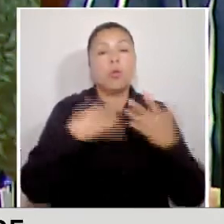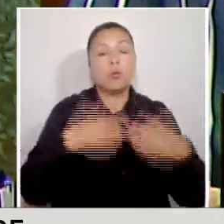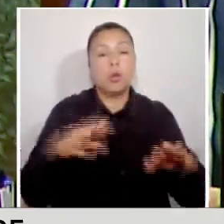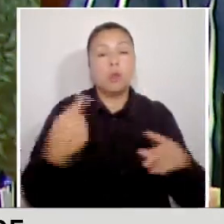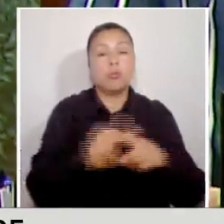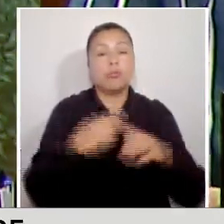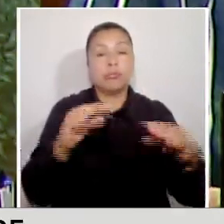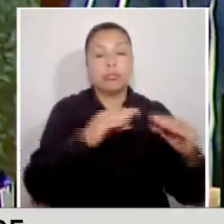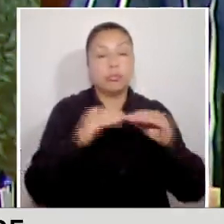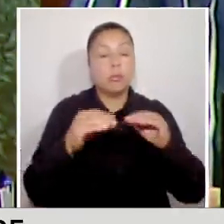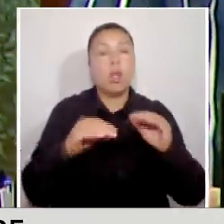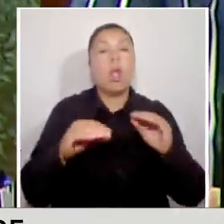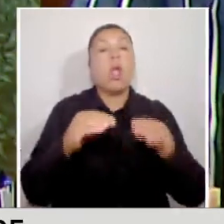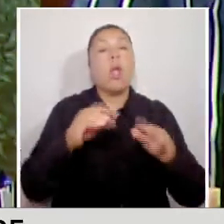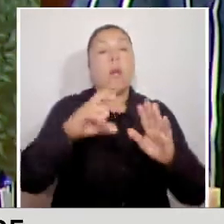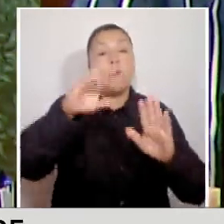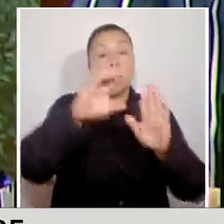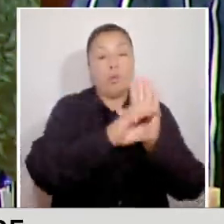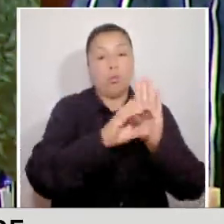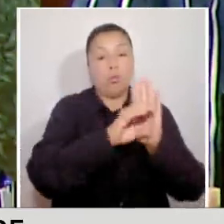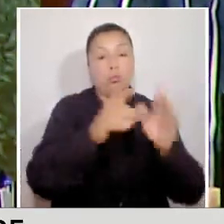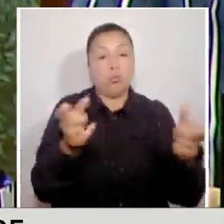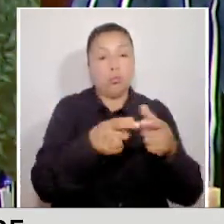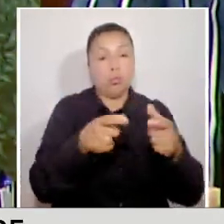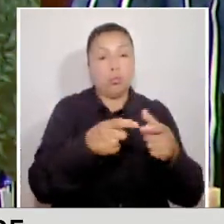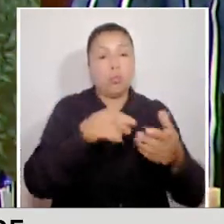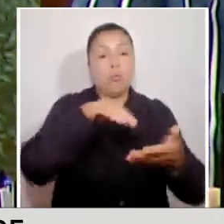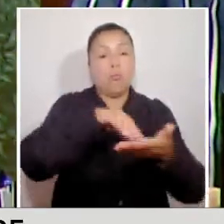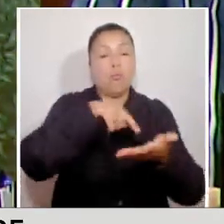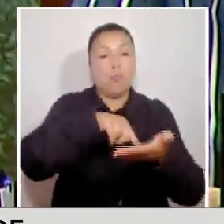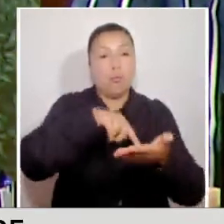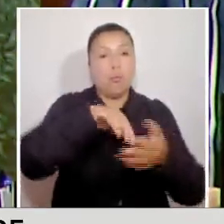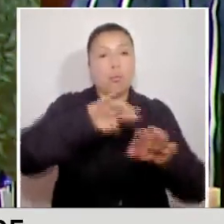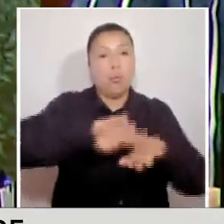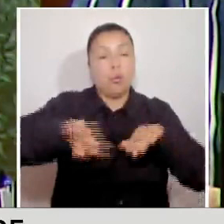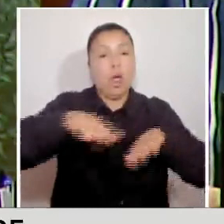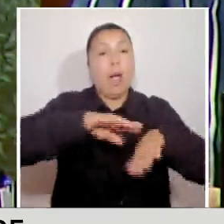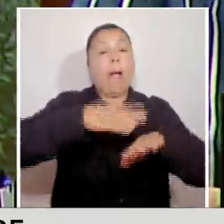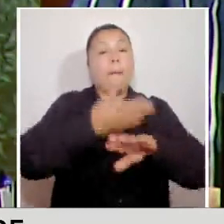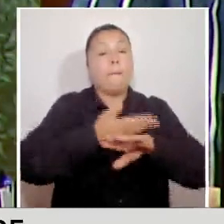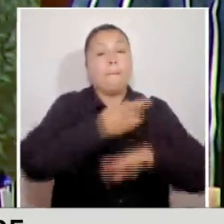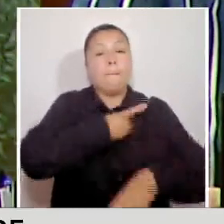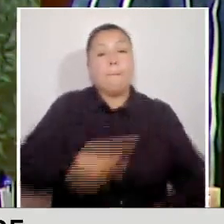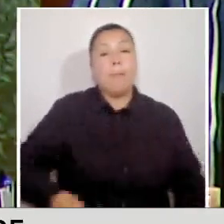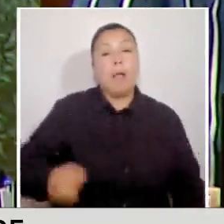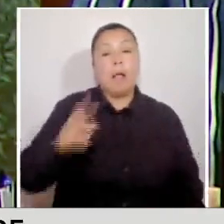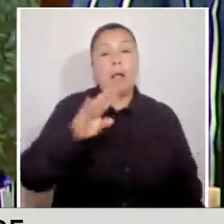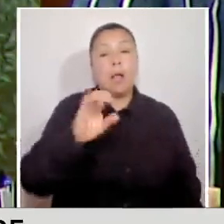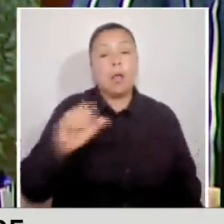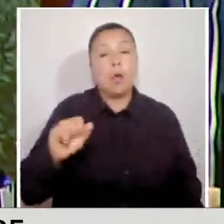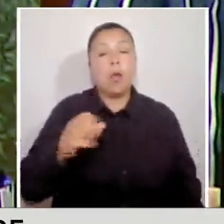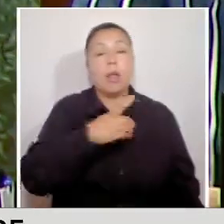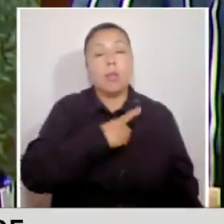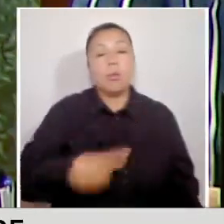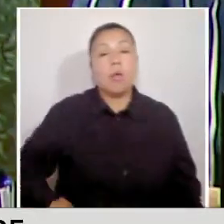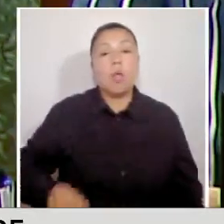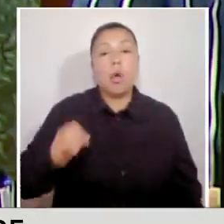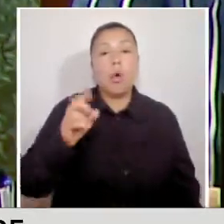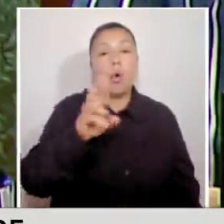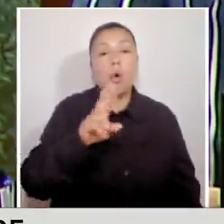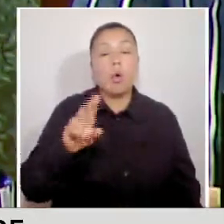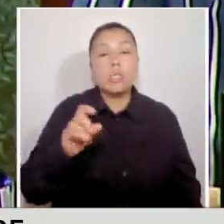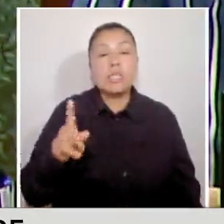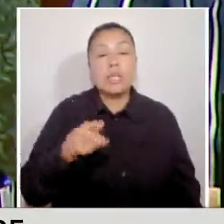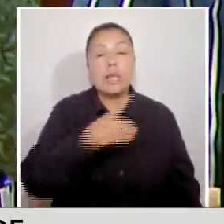de Constitución cuya votación separada ha sido solicitada por la diputada Carol cariola y macini y por el diputado